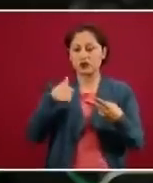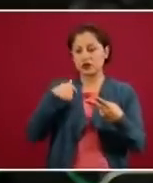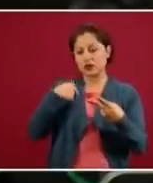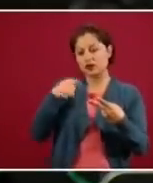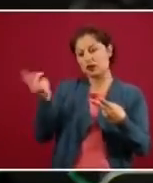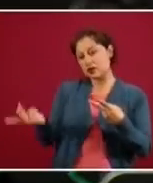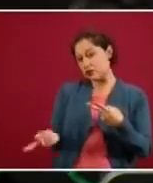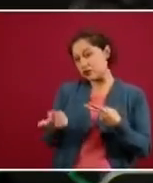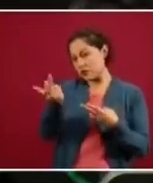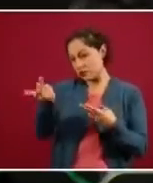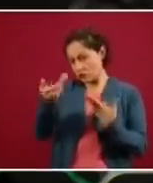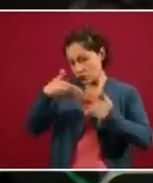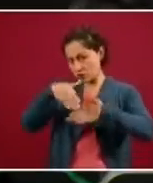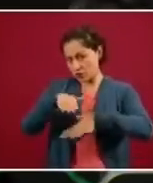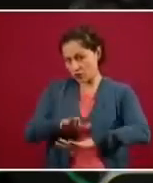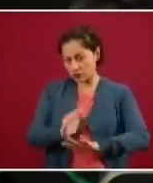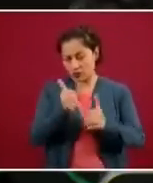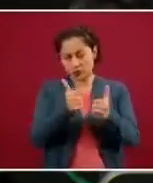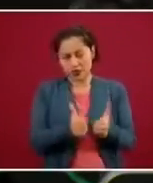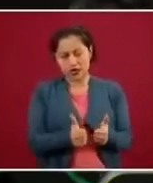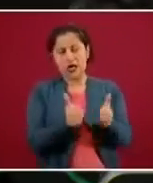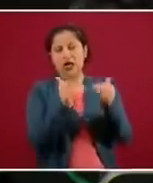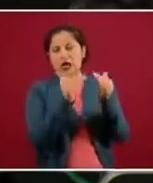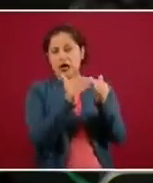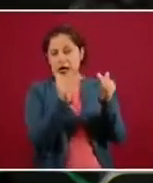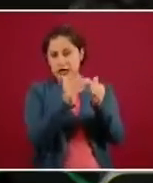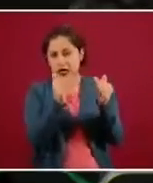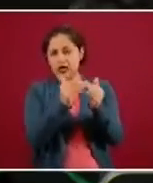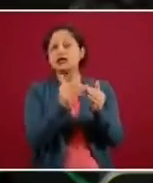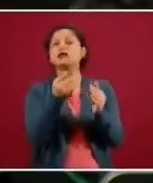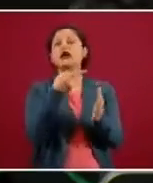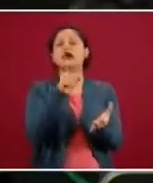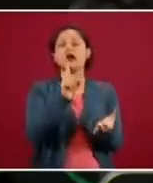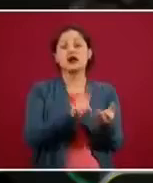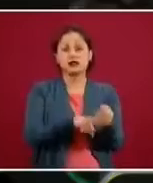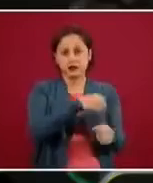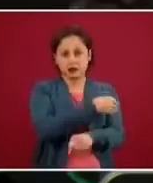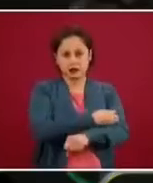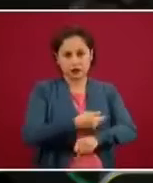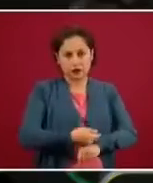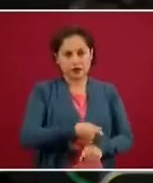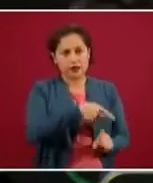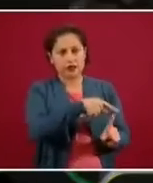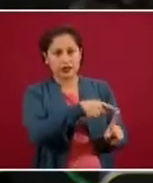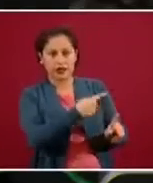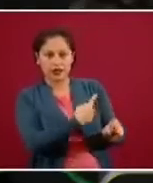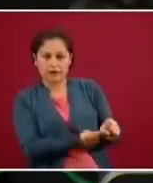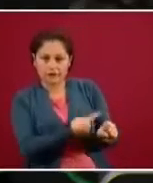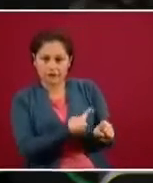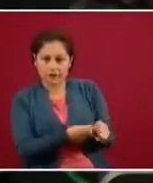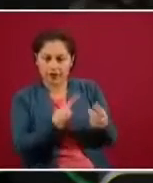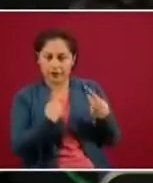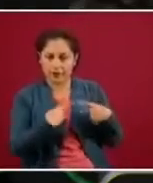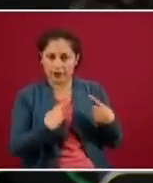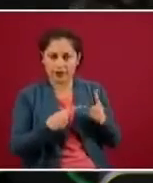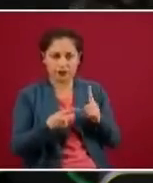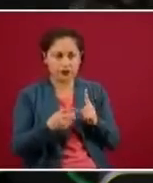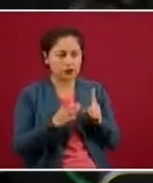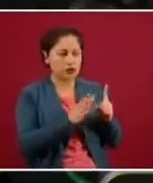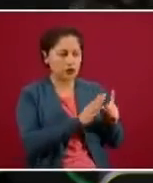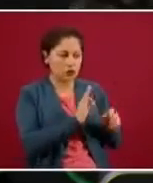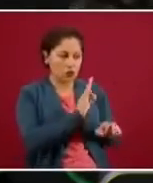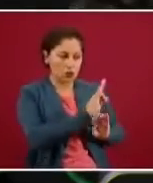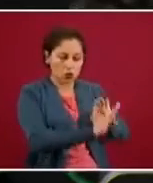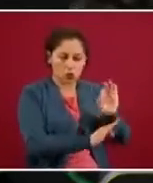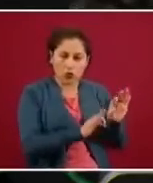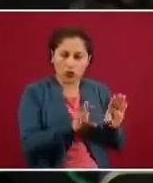hogares y atender a pacientes, los familiares, atender a eventuales potenciales pacientes, ¿no cabe la posibilidad de